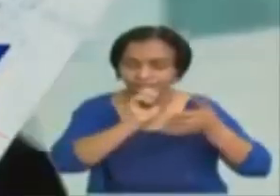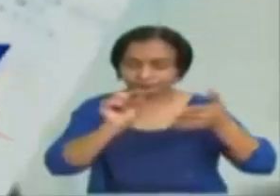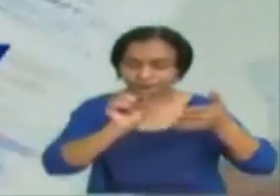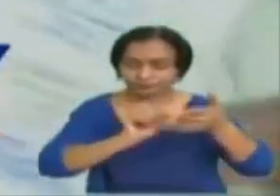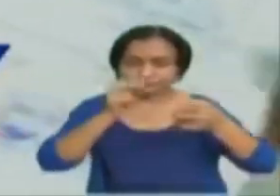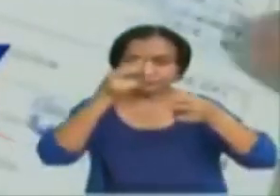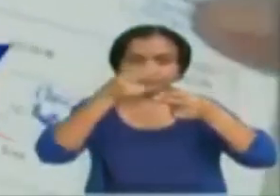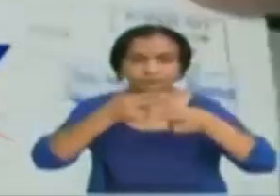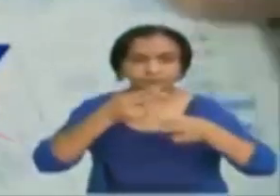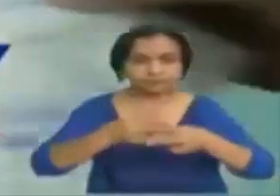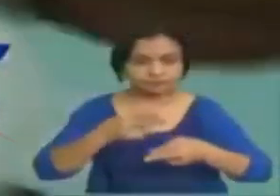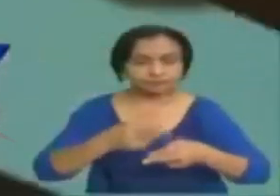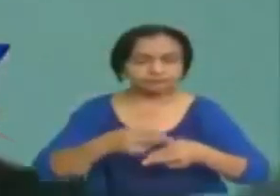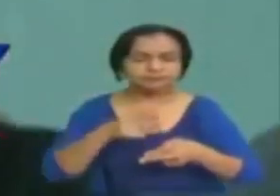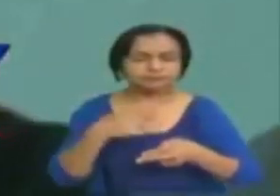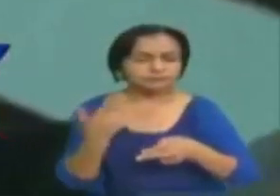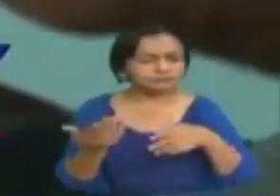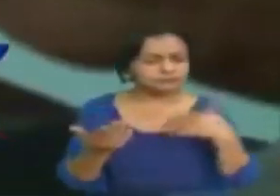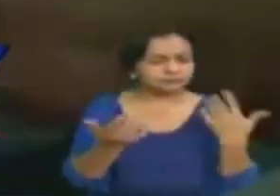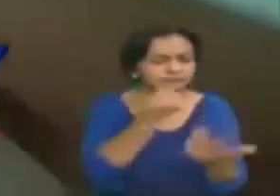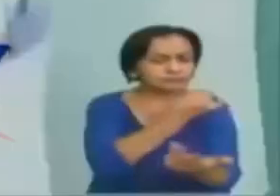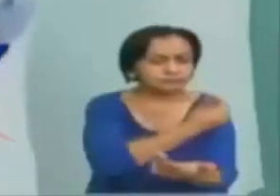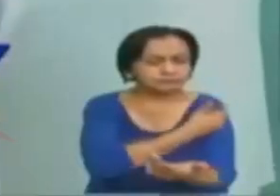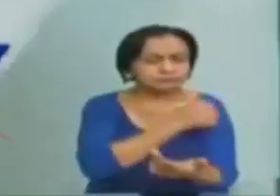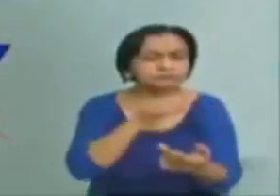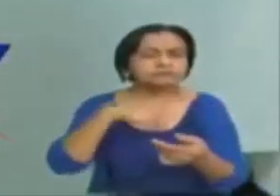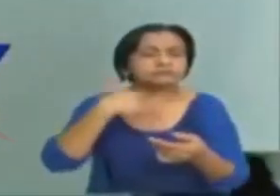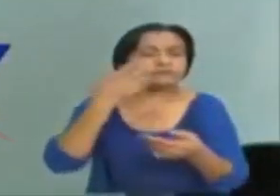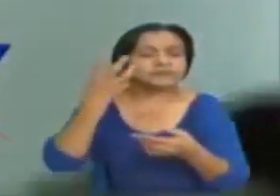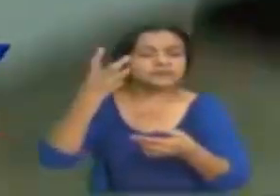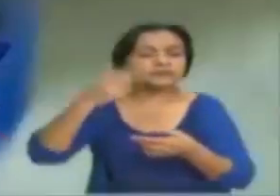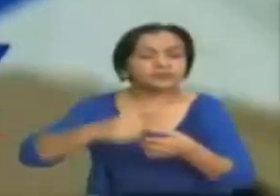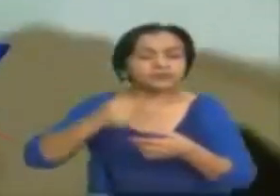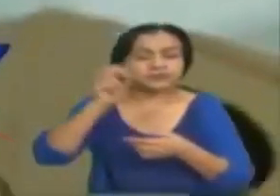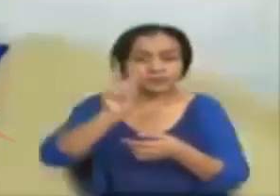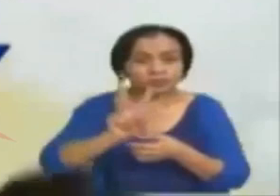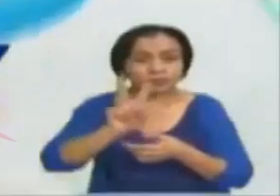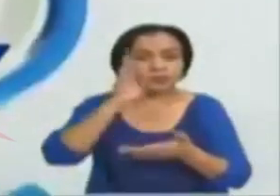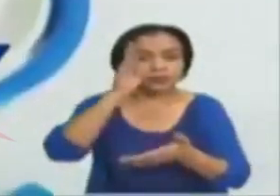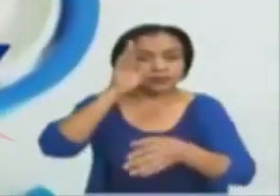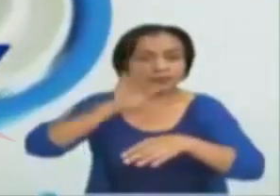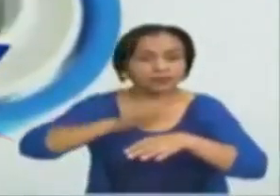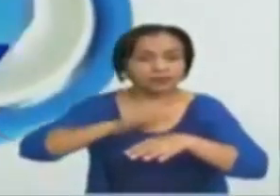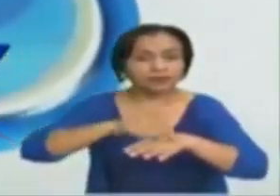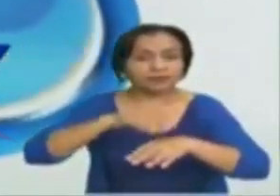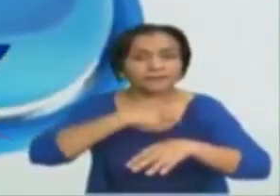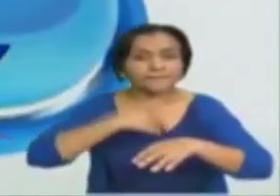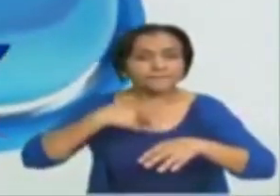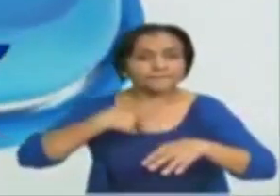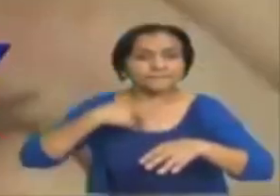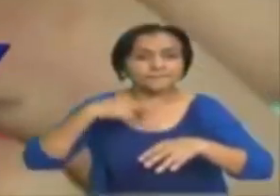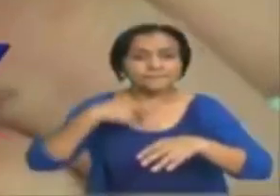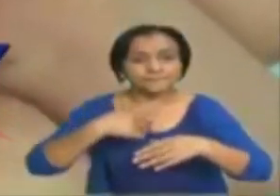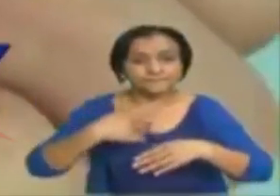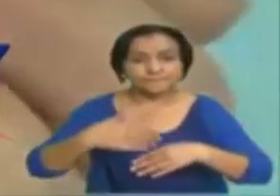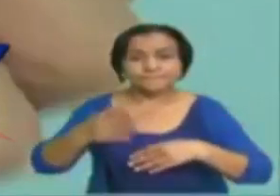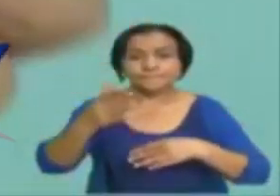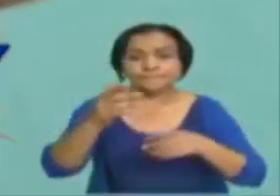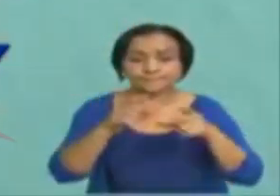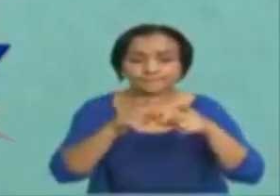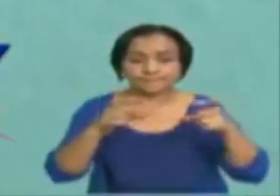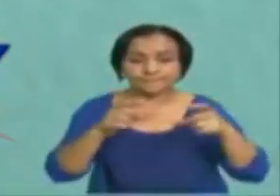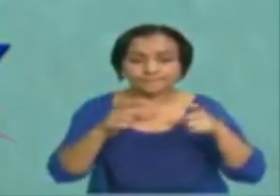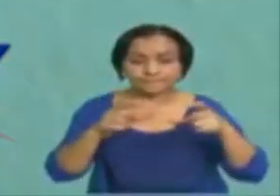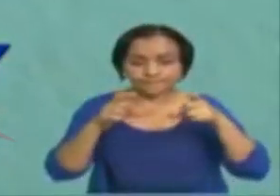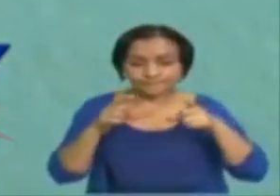La vocera del gobierno y vicepresidenta de Nicaragua anunció los centros hospitalarios donde se estará aplicando la vacunación voluntaria contra el